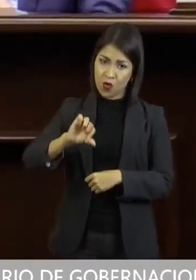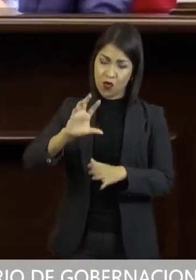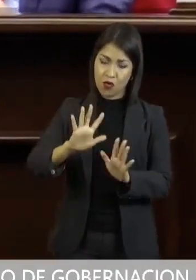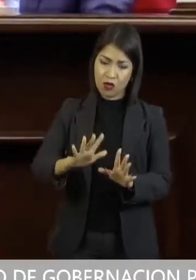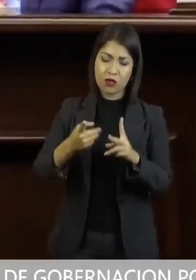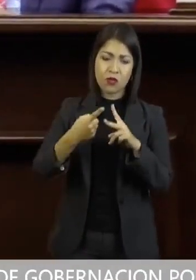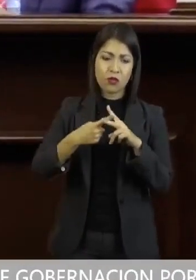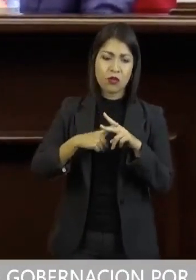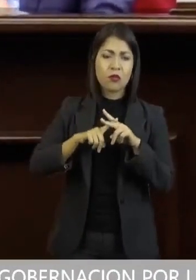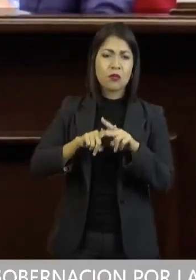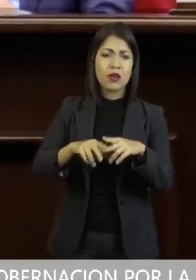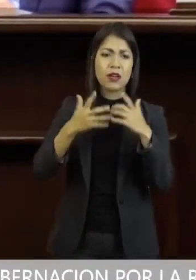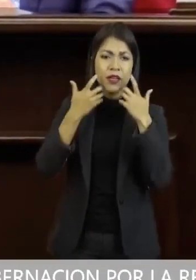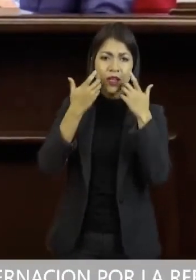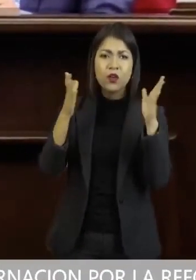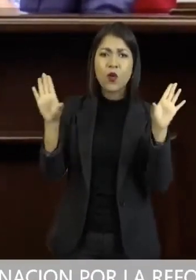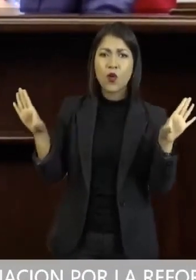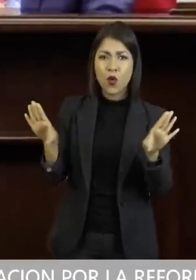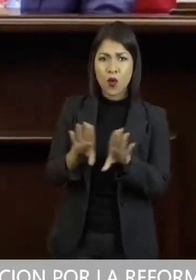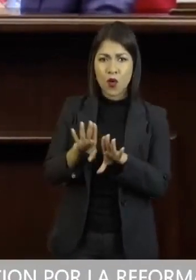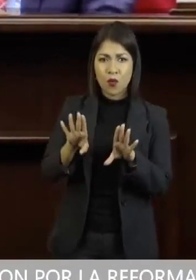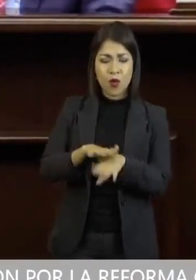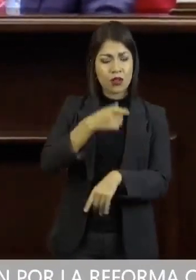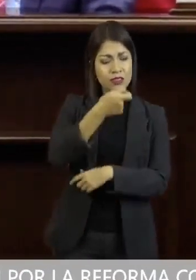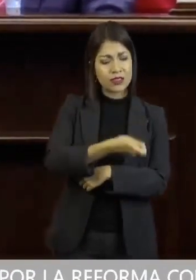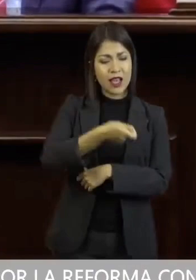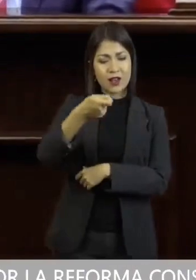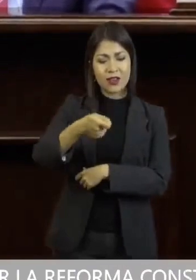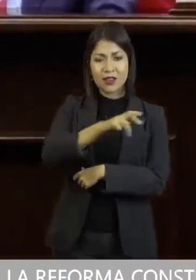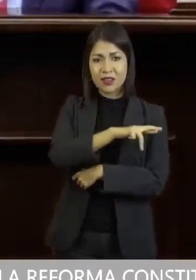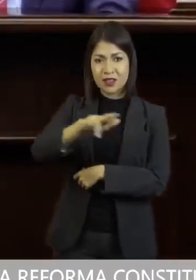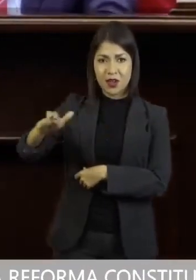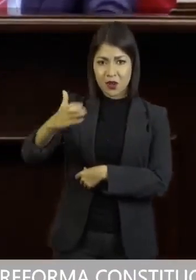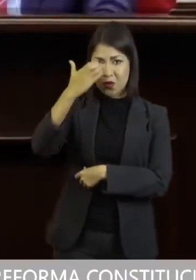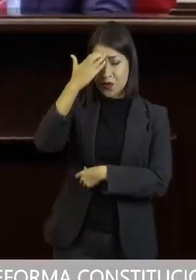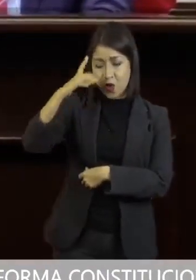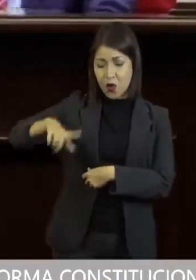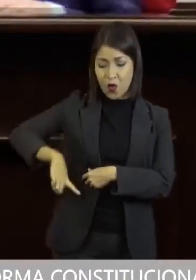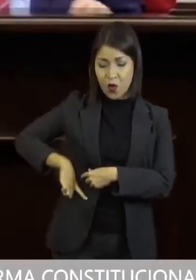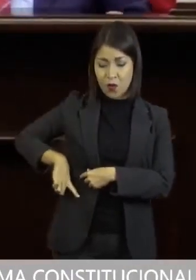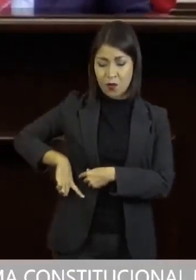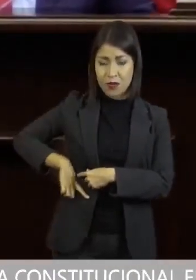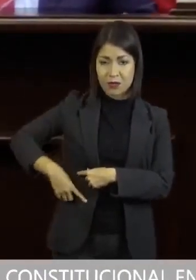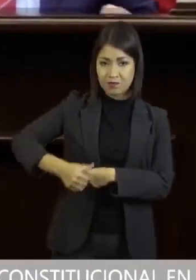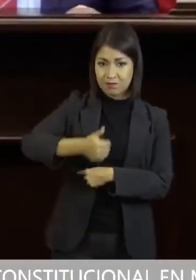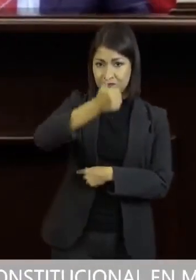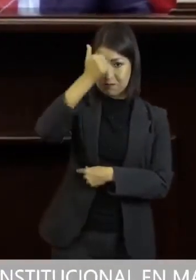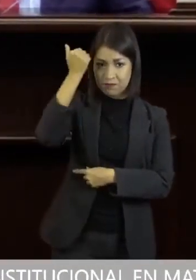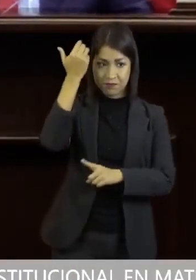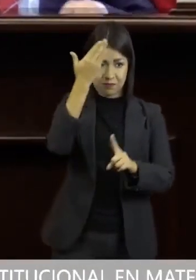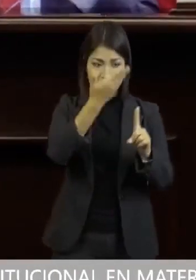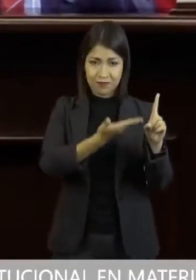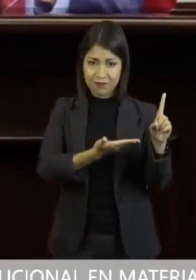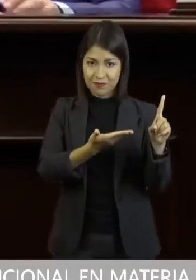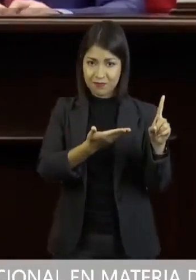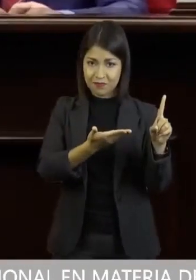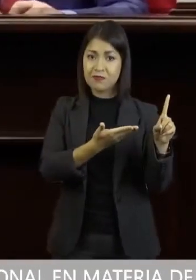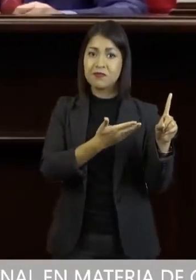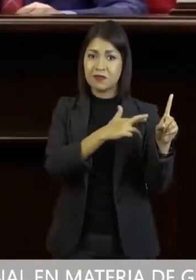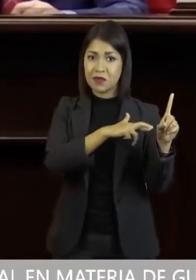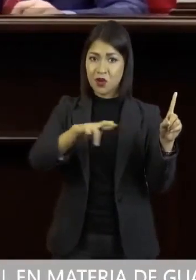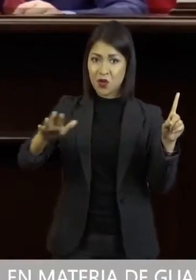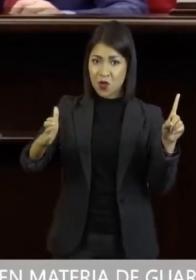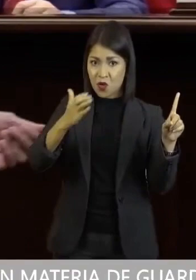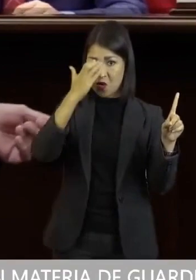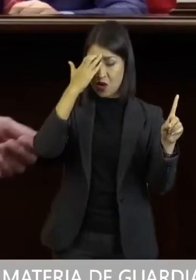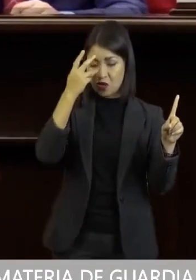iniciar saludando y reconociendo al gobernador constitucional del estado de Michoacán